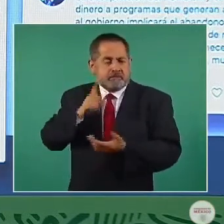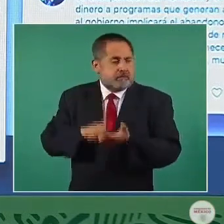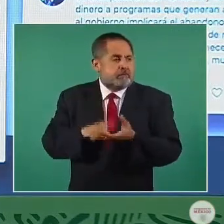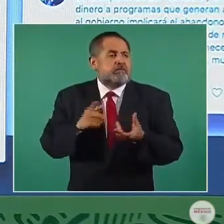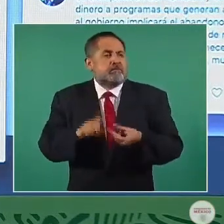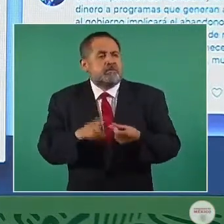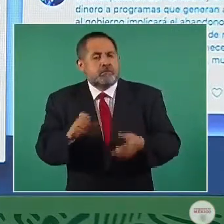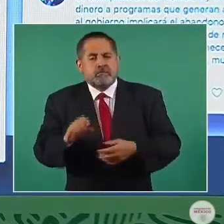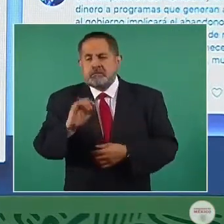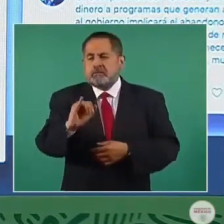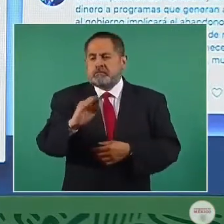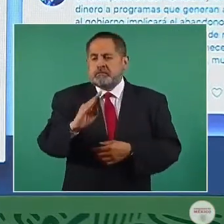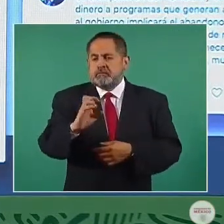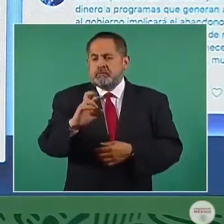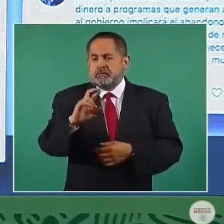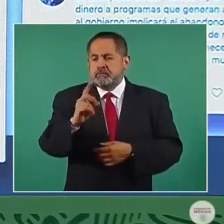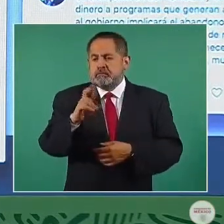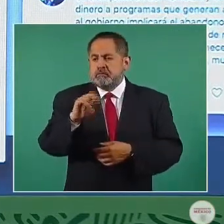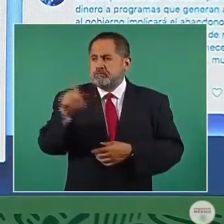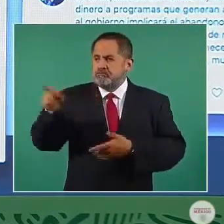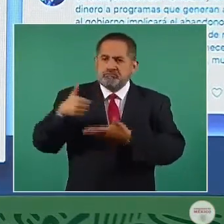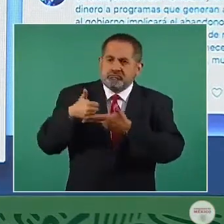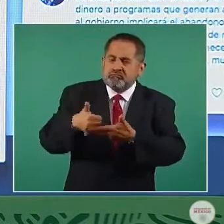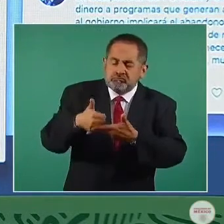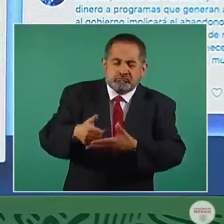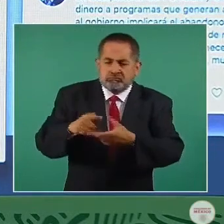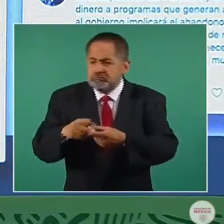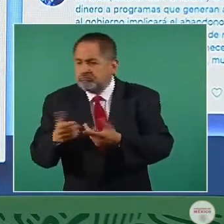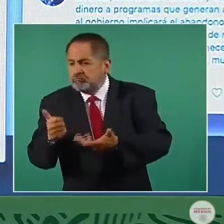Iberdrola ayudando?